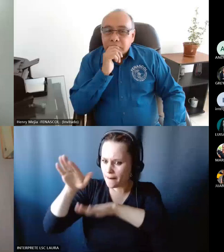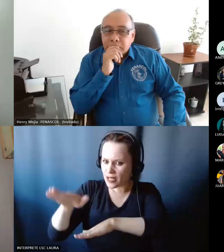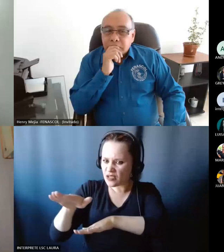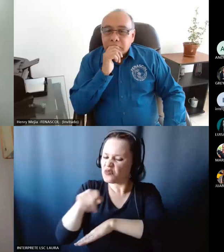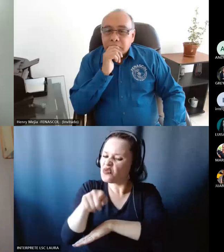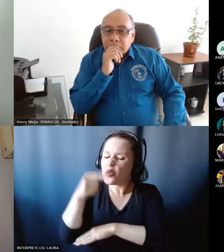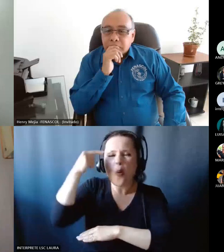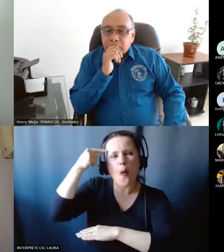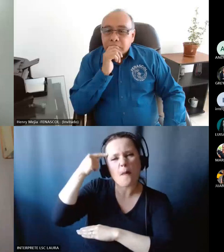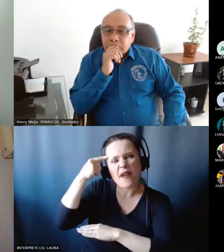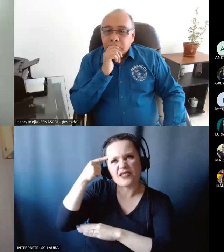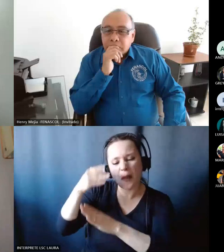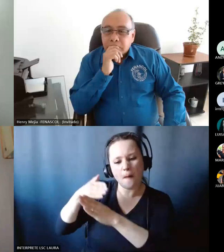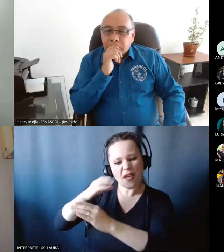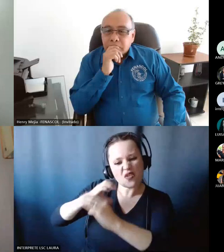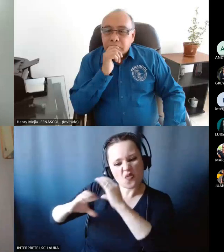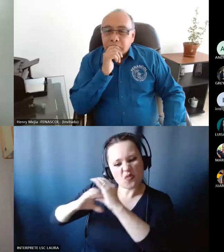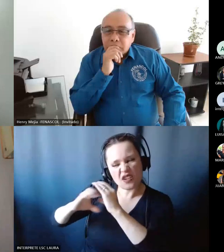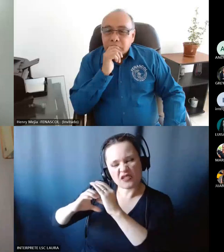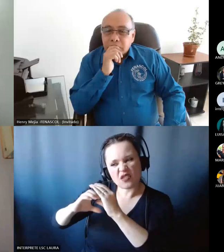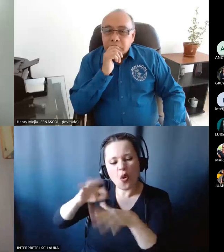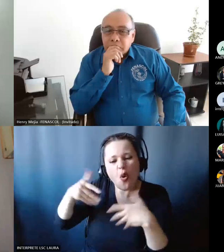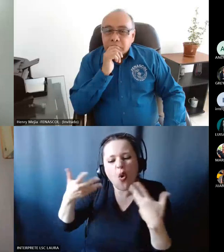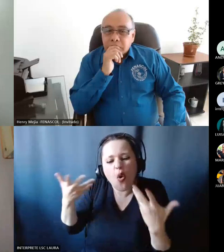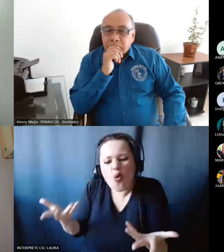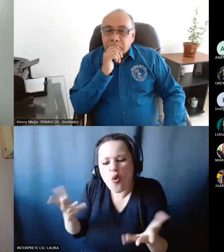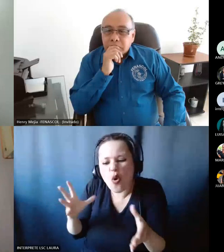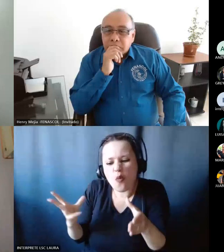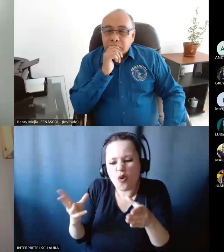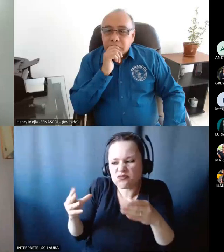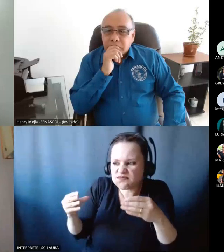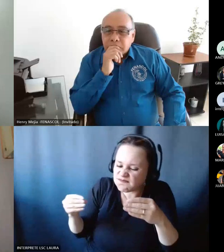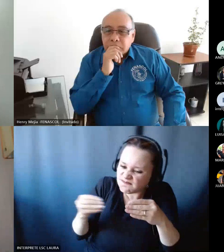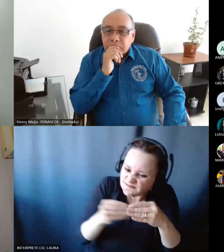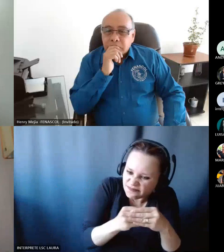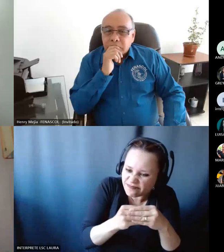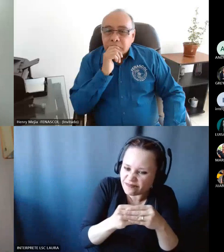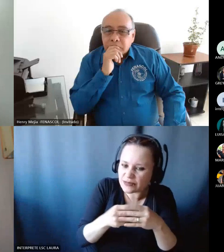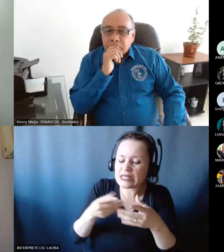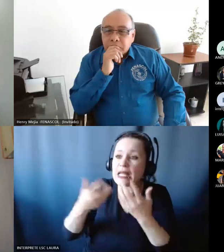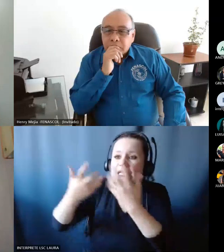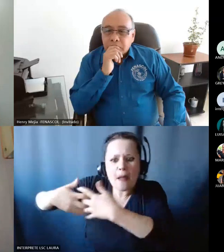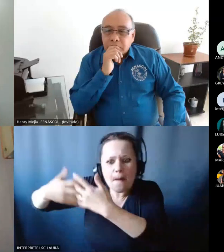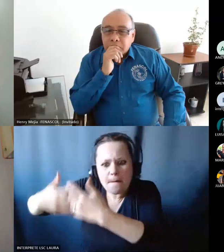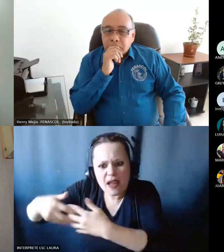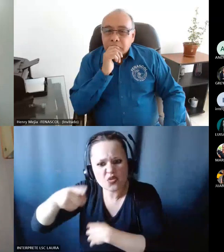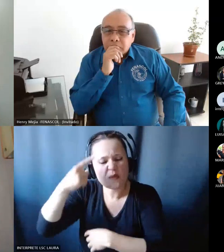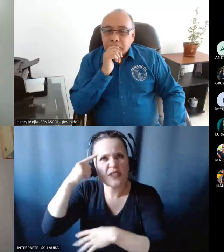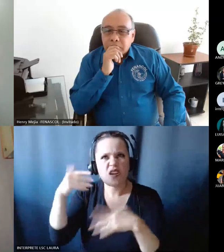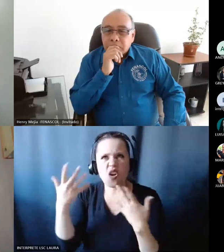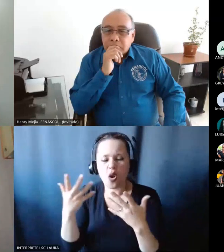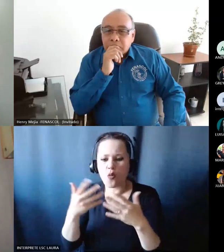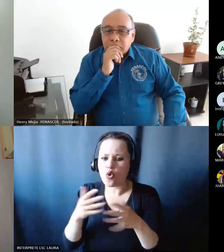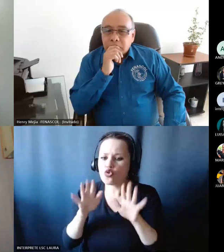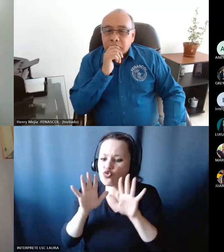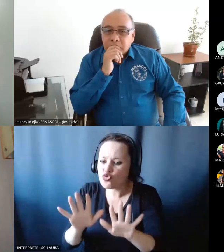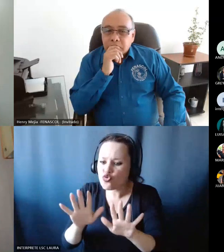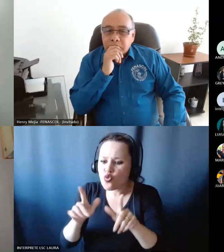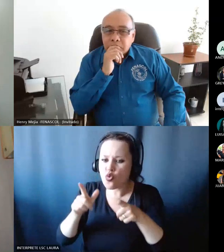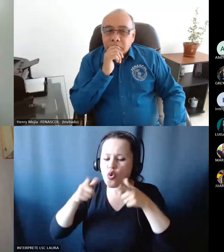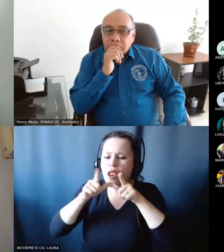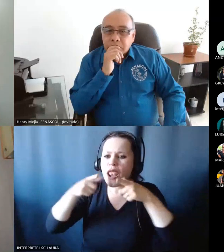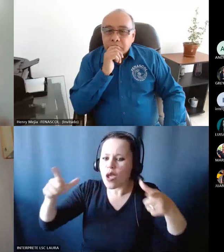de comunicación los periodistas que nos acompañan y van a escuchar este espacio las empresas el lenguaje inclusivo no